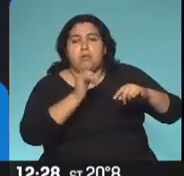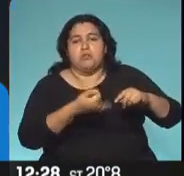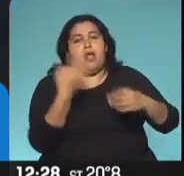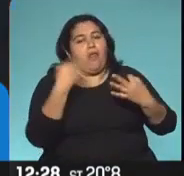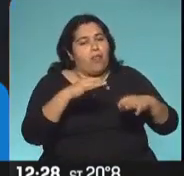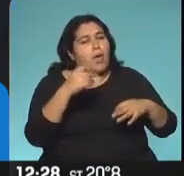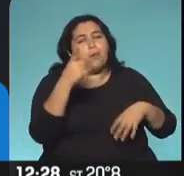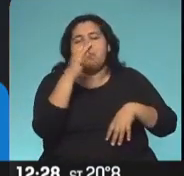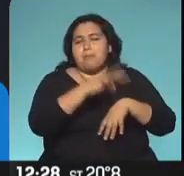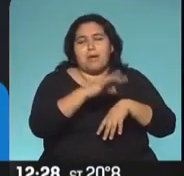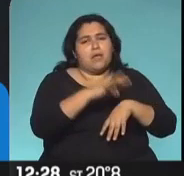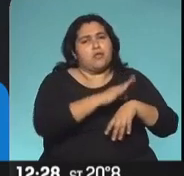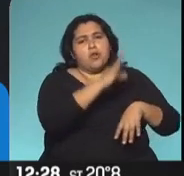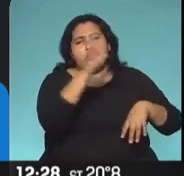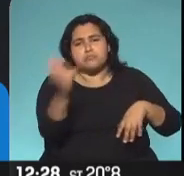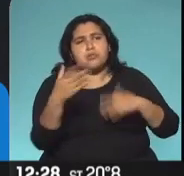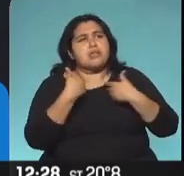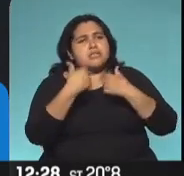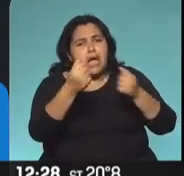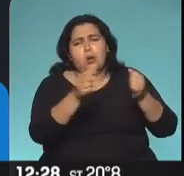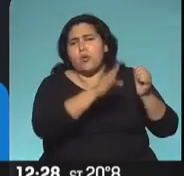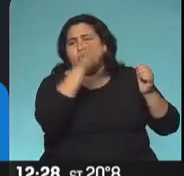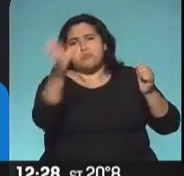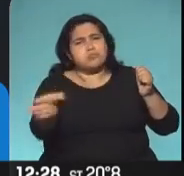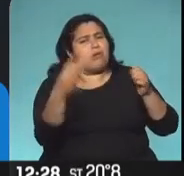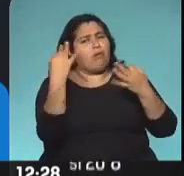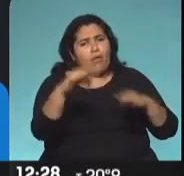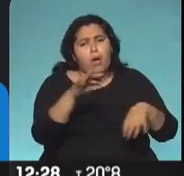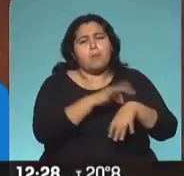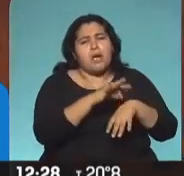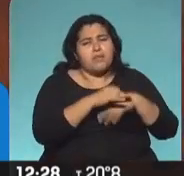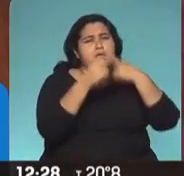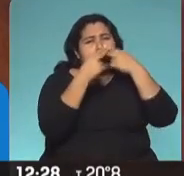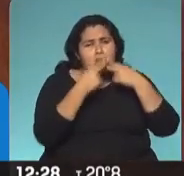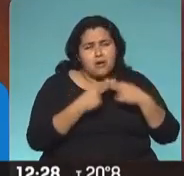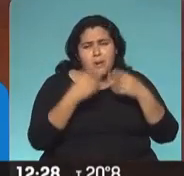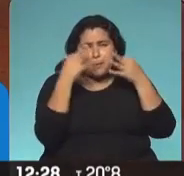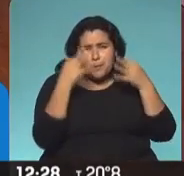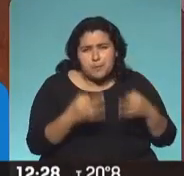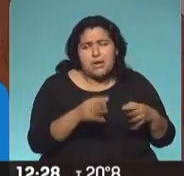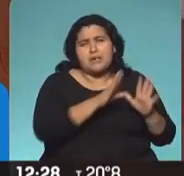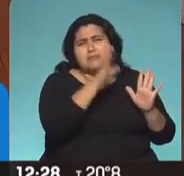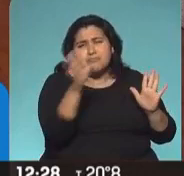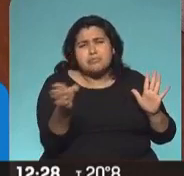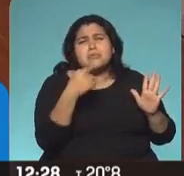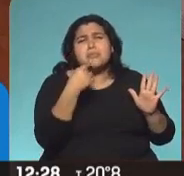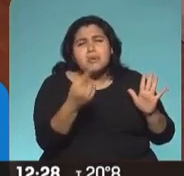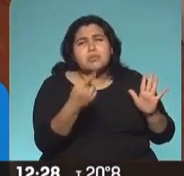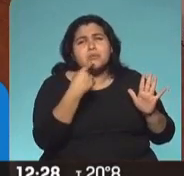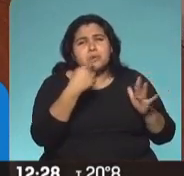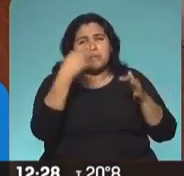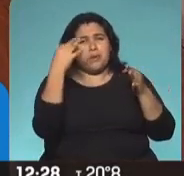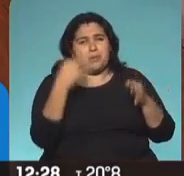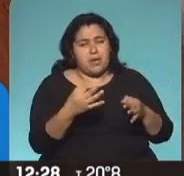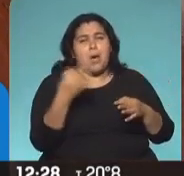consulta con el equipo de salud con un médico que puede ser un médico de atención primaria un médico especialista en clínica médica